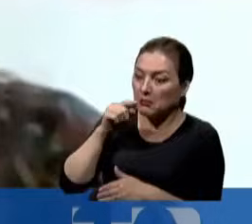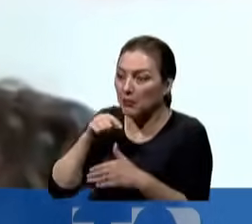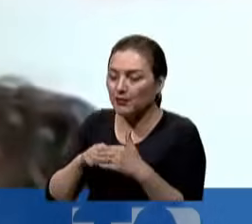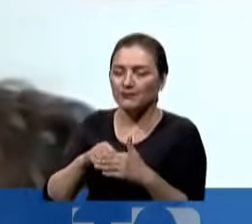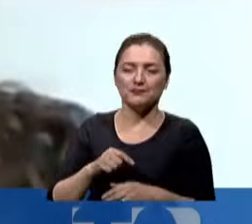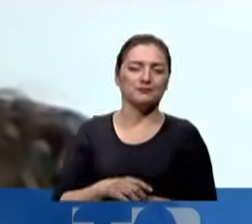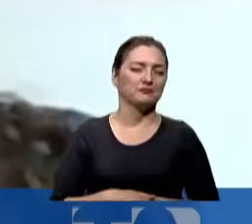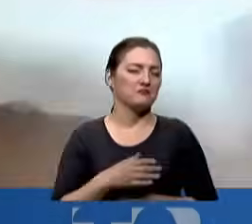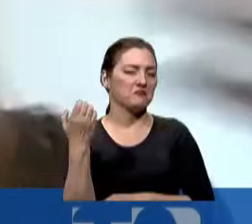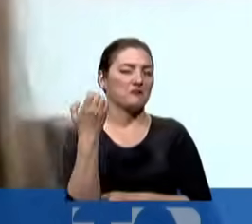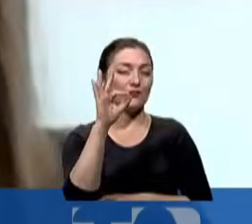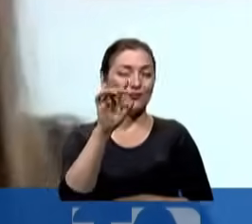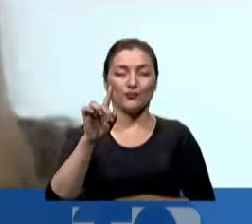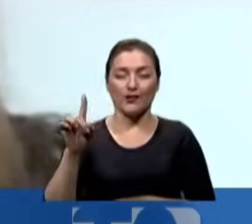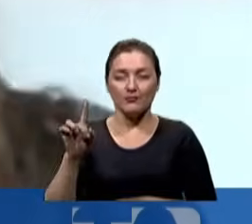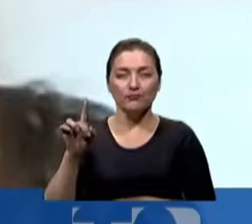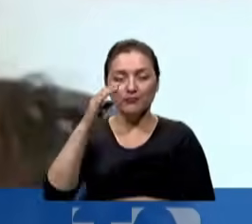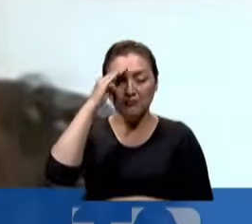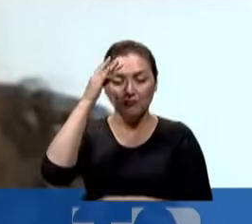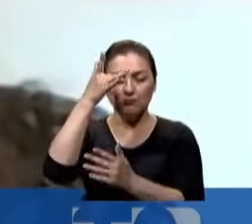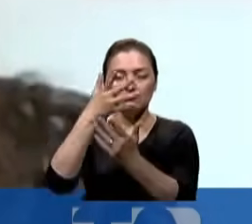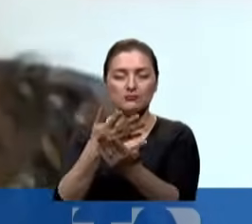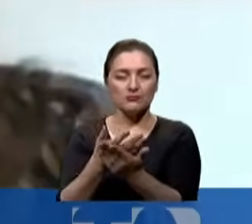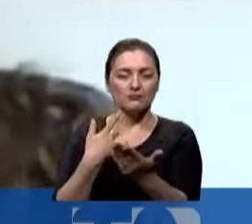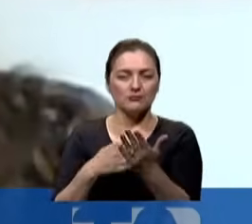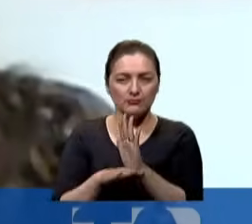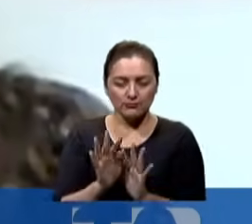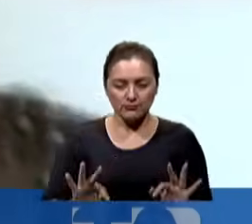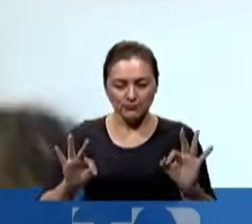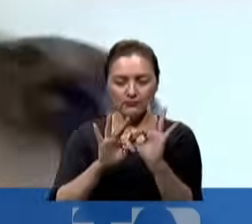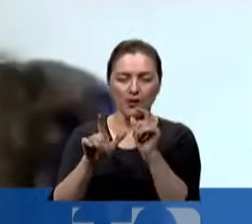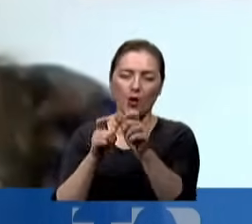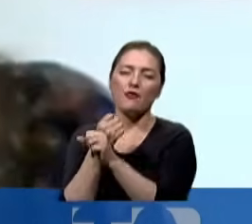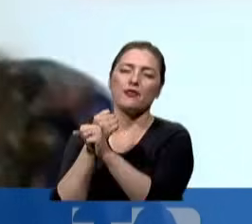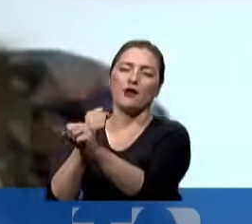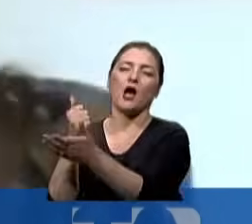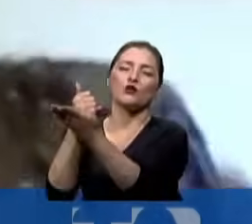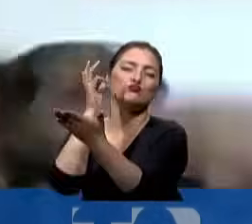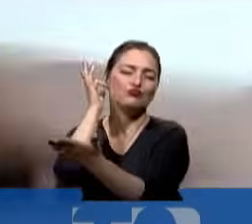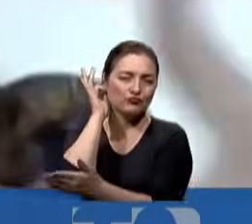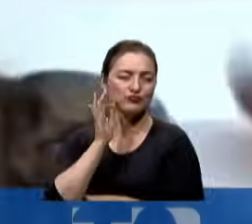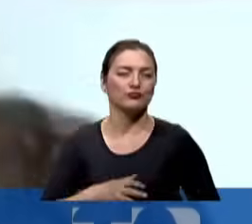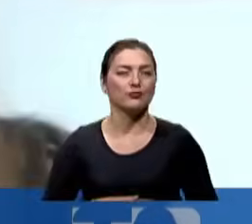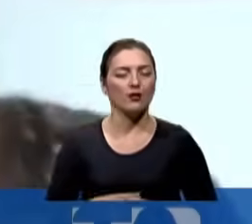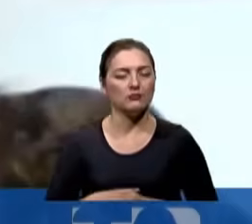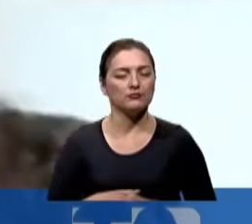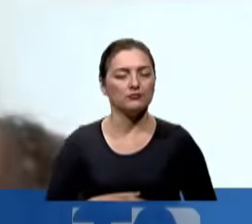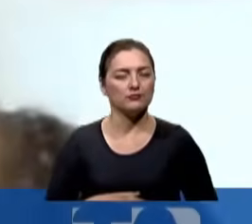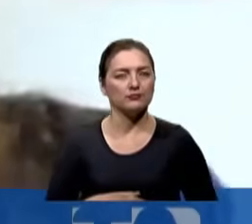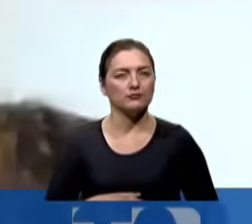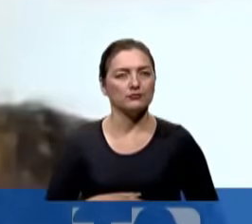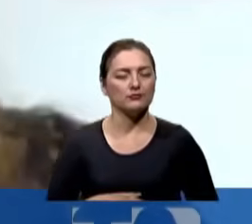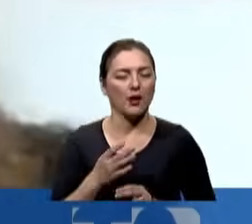hasta que llegue el EQ911, hasta que llegue la policía, es importantísimo que como ciudadanos nos activemos, nos cubramos y